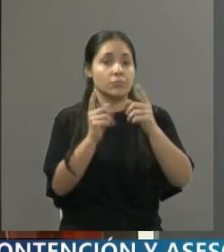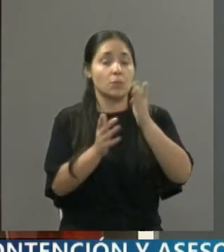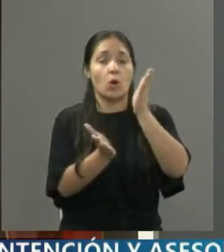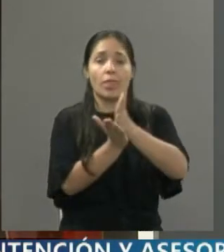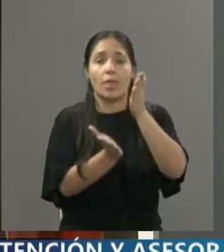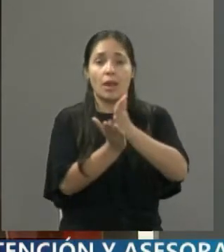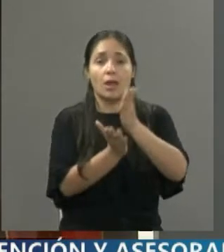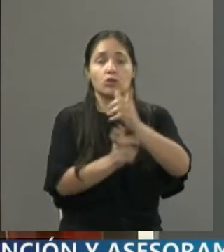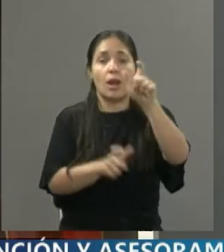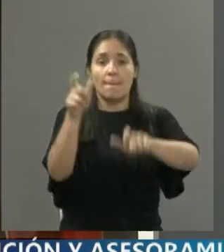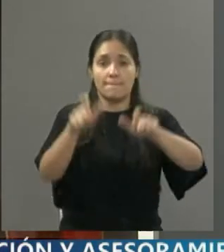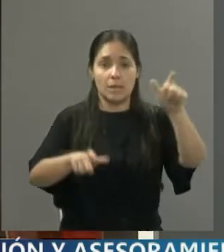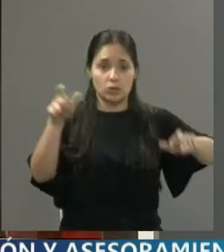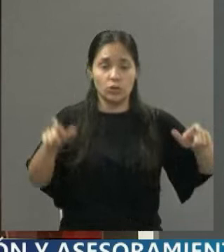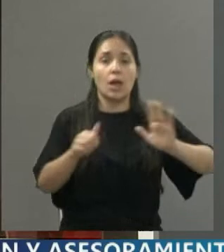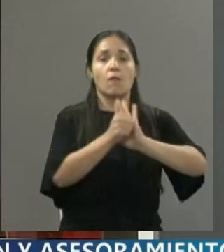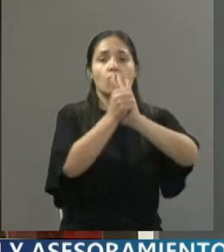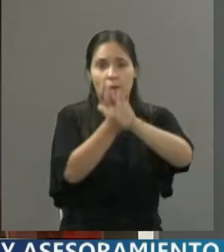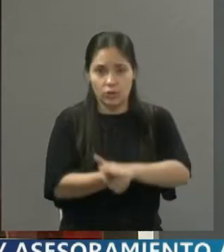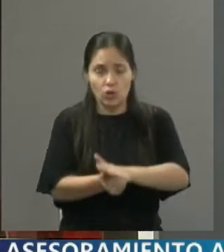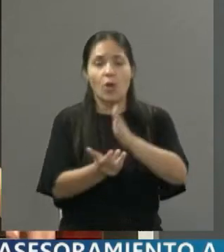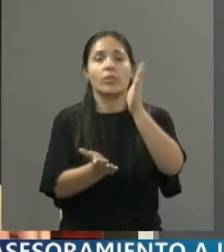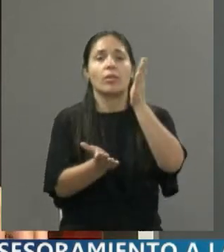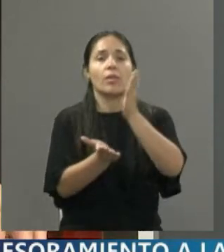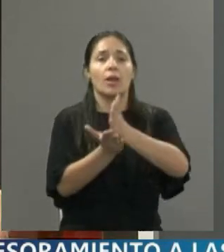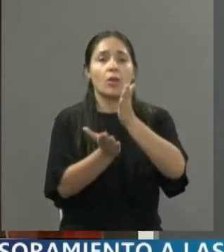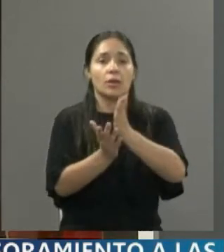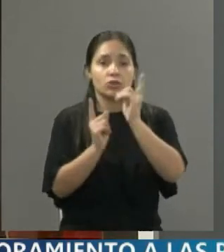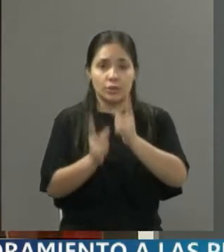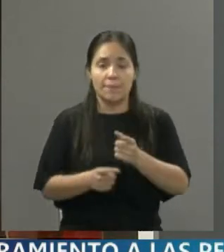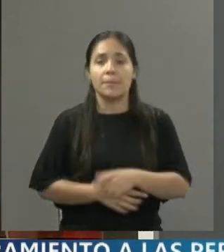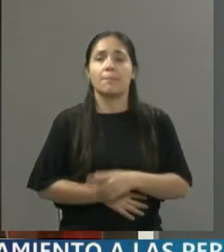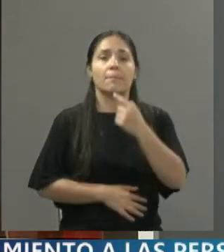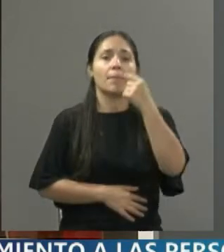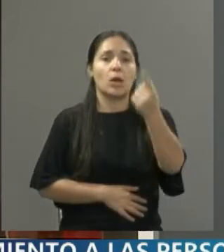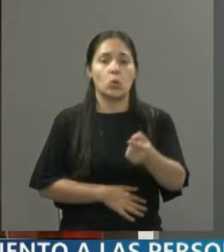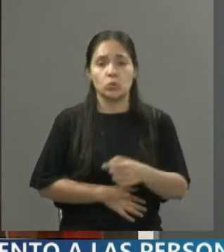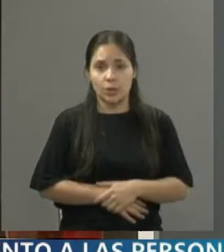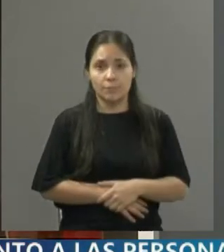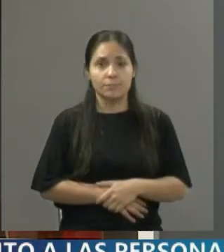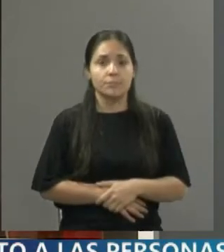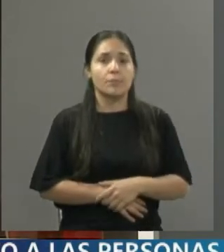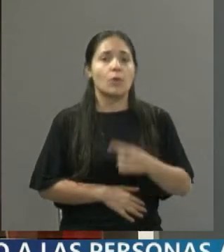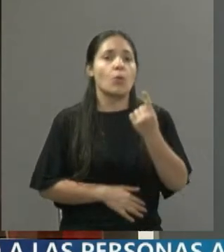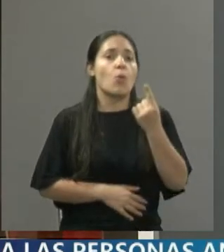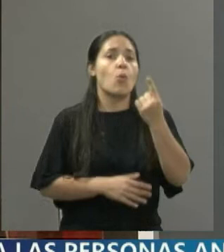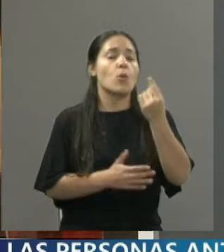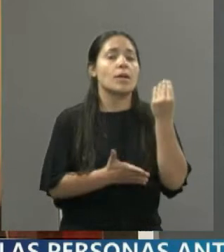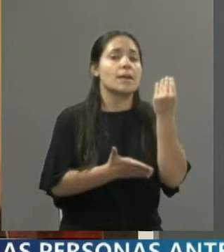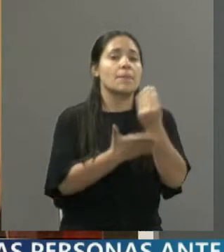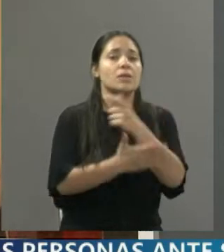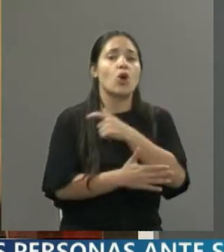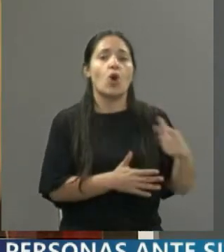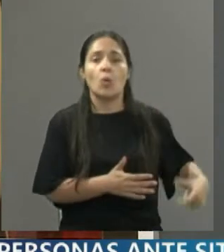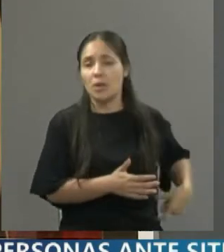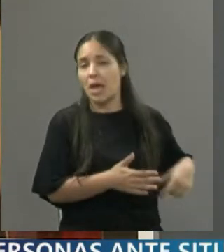derechos humanos, la vulneración de los derechos, y además la pregunta en este caso es, ¿hubo algún representante del gobierno que fuera parte